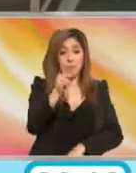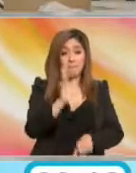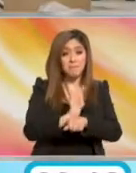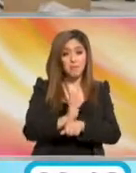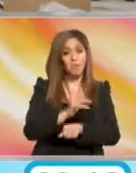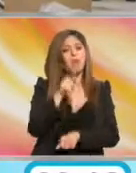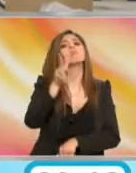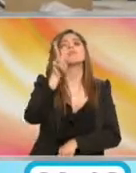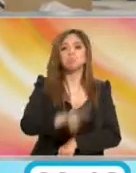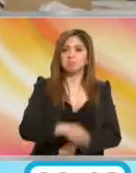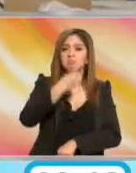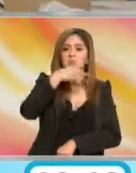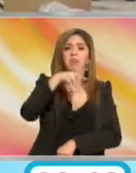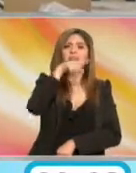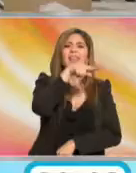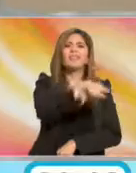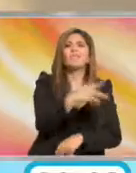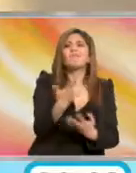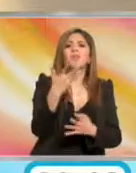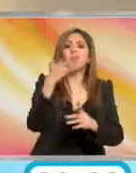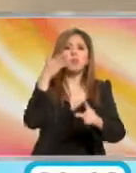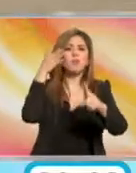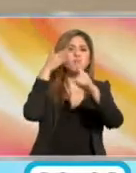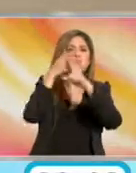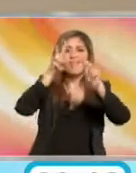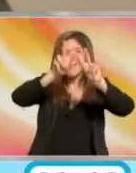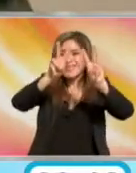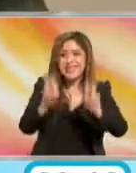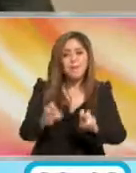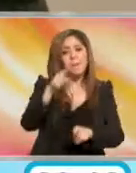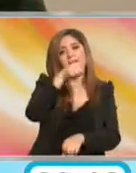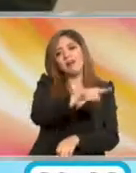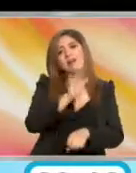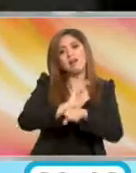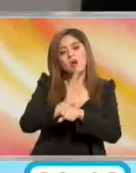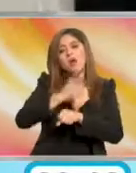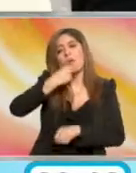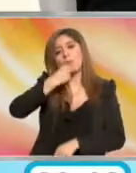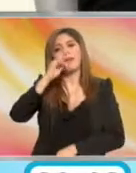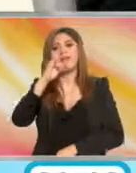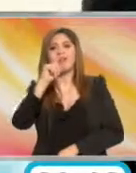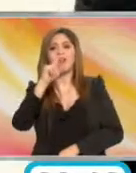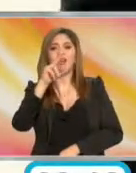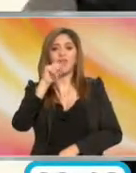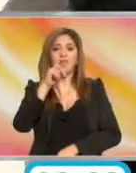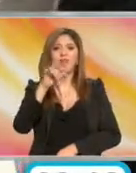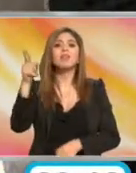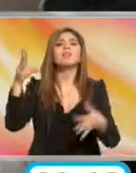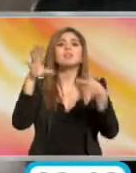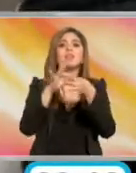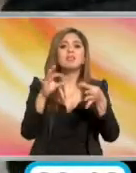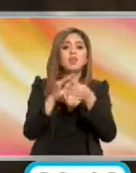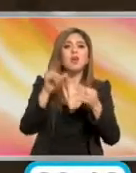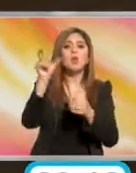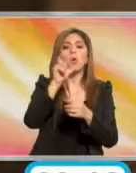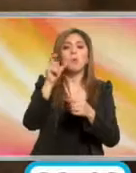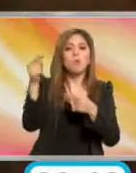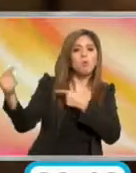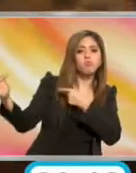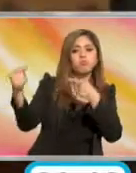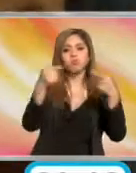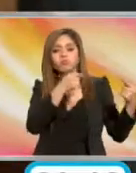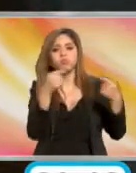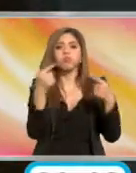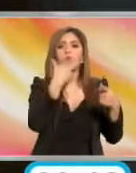película. El tema, digamos, más recurrente del señor Farhadi es los conflictos y las crisis entre parejas. Y